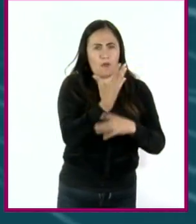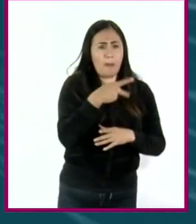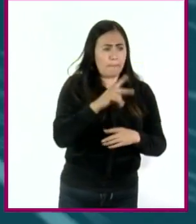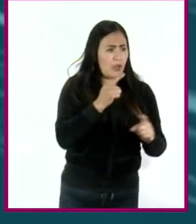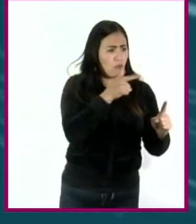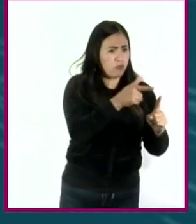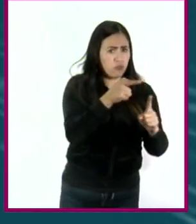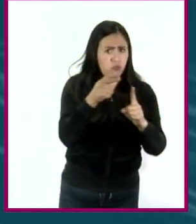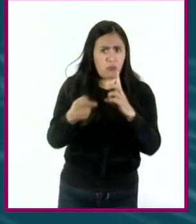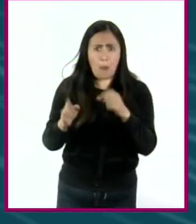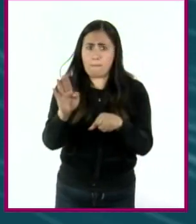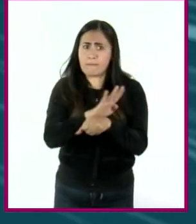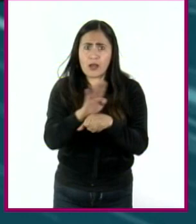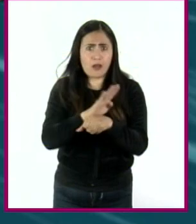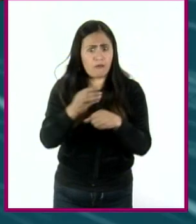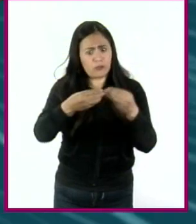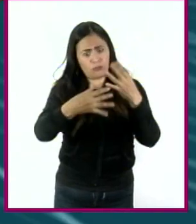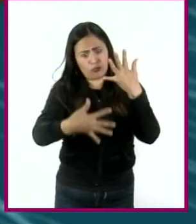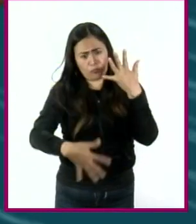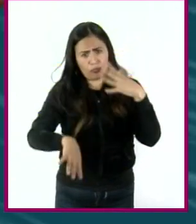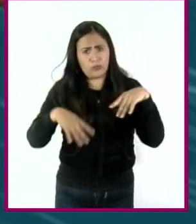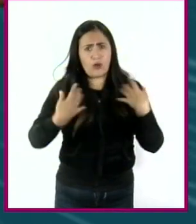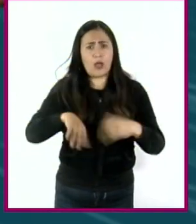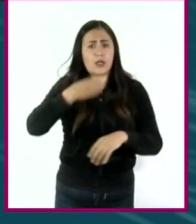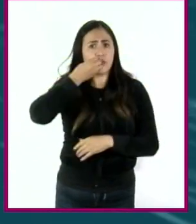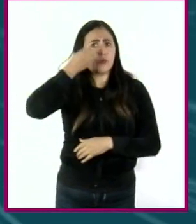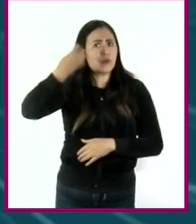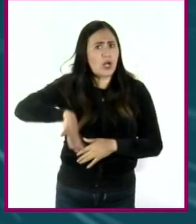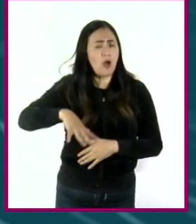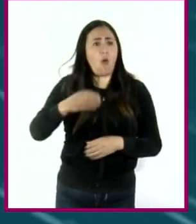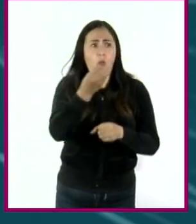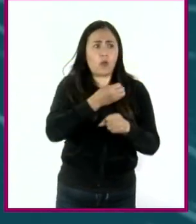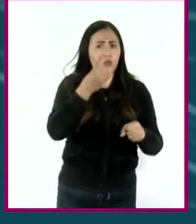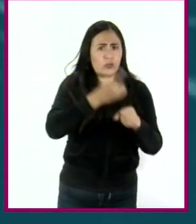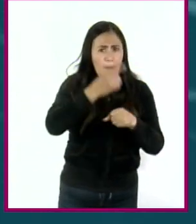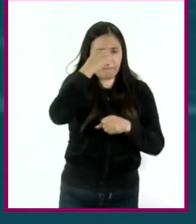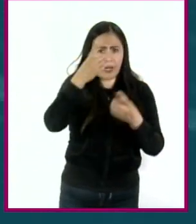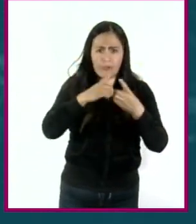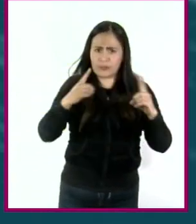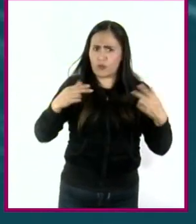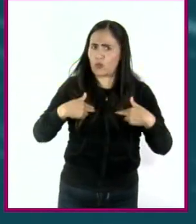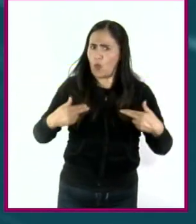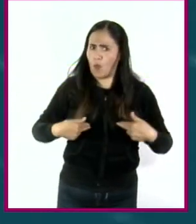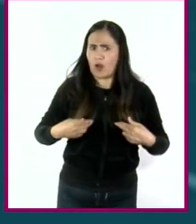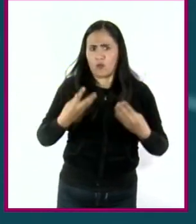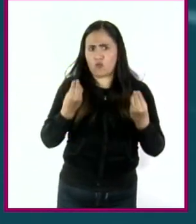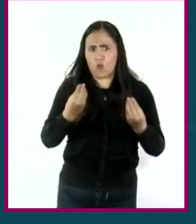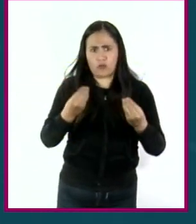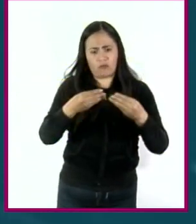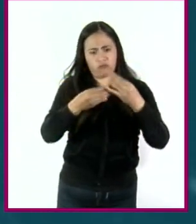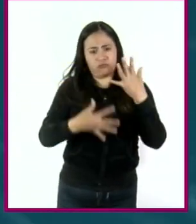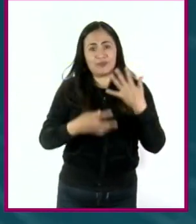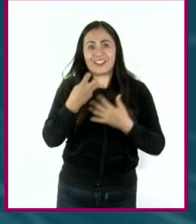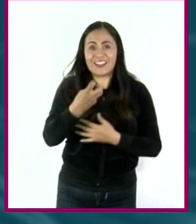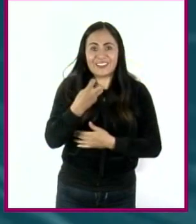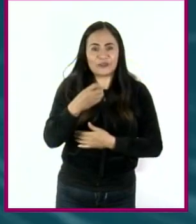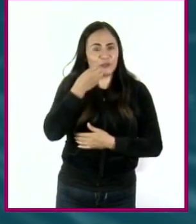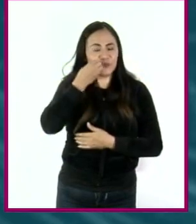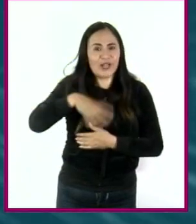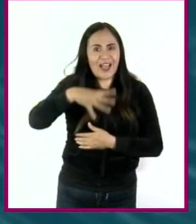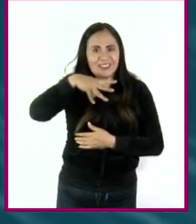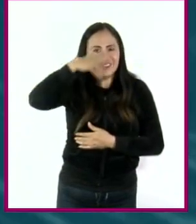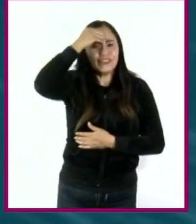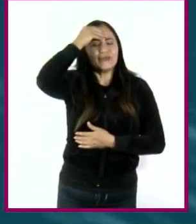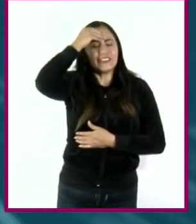la vida. Es increíble porque genera un sinfín de oportunidades para el desarrollo humano. Eso es lo genial de querer aprender, que te